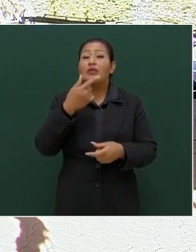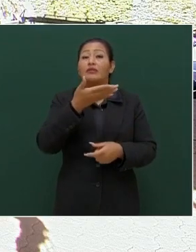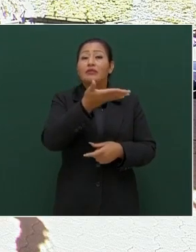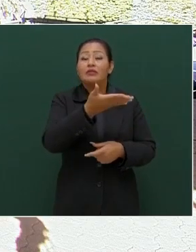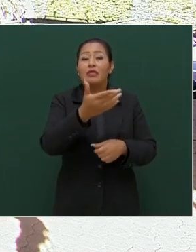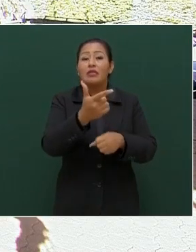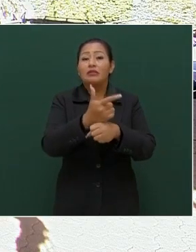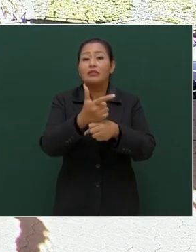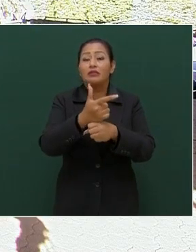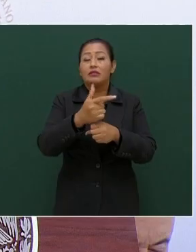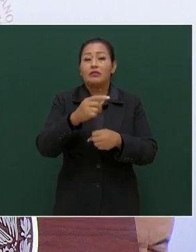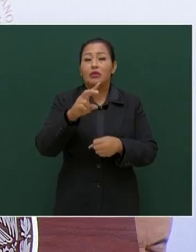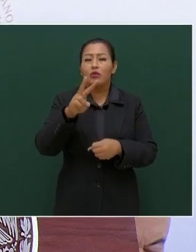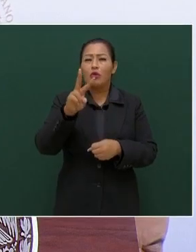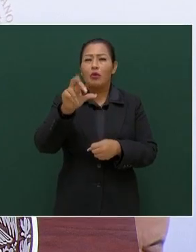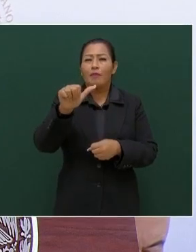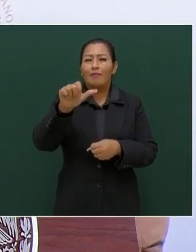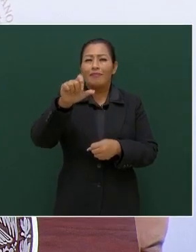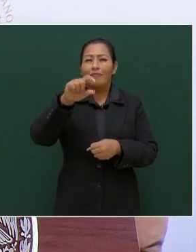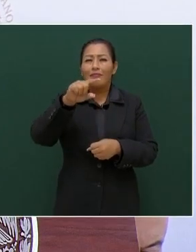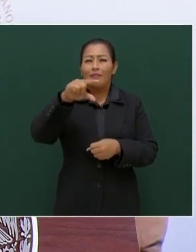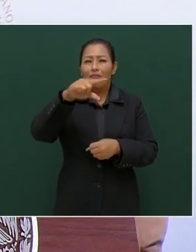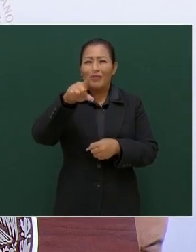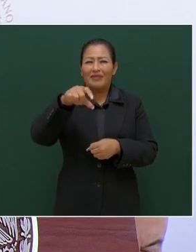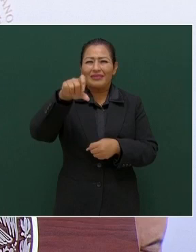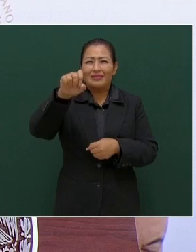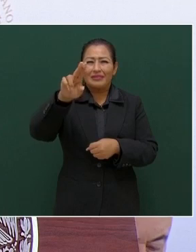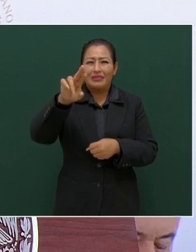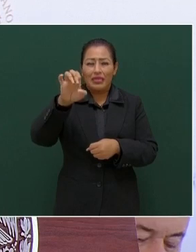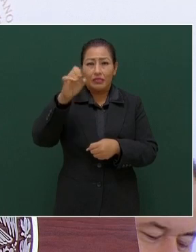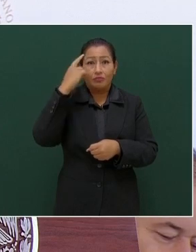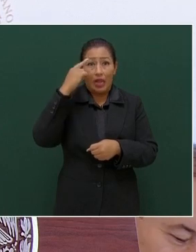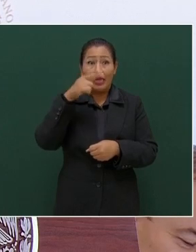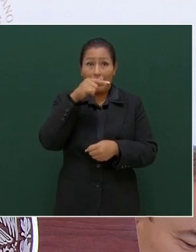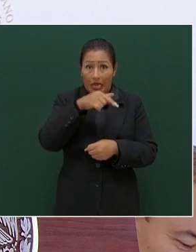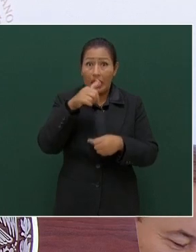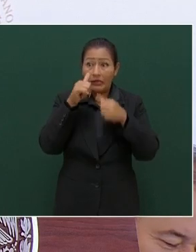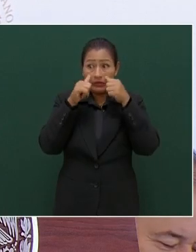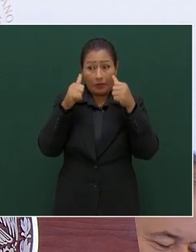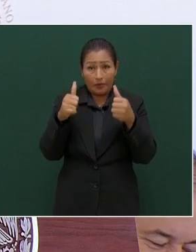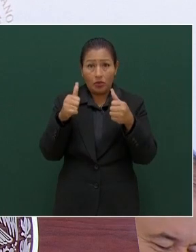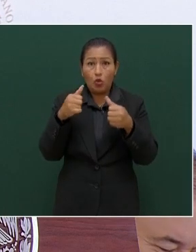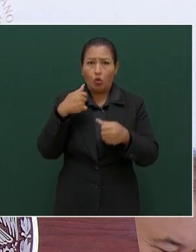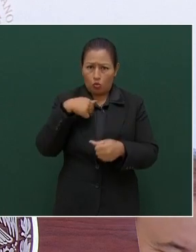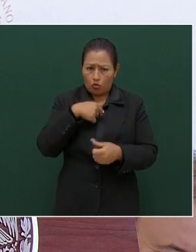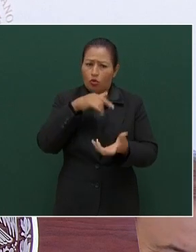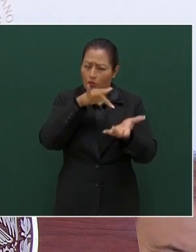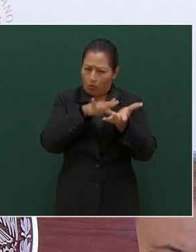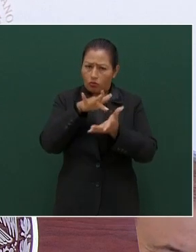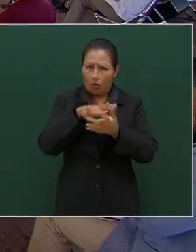al licenciado Bartlett que se atienda. Y sí, vamos a apoyar.